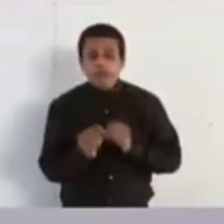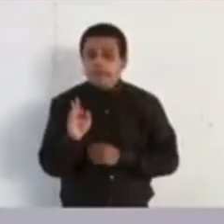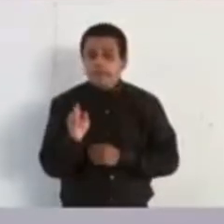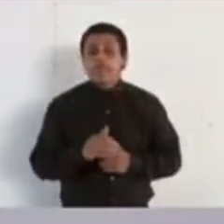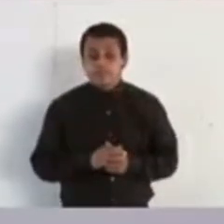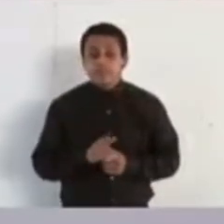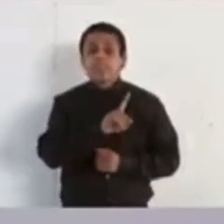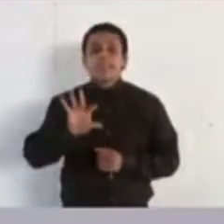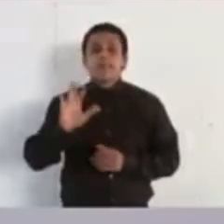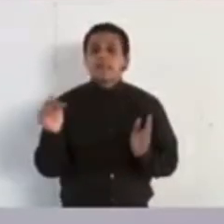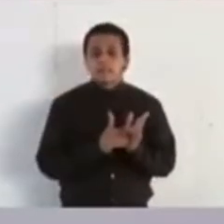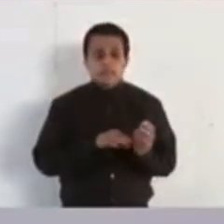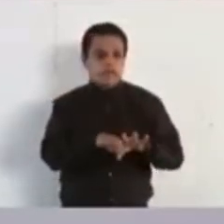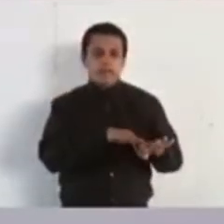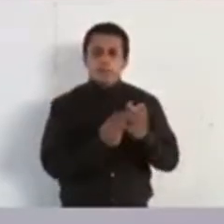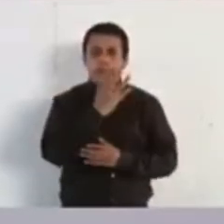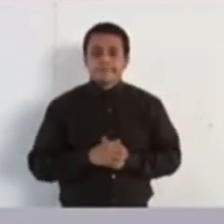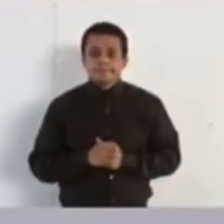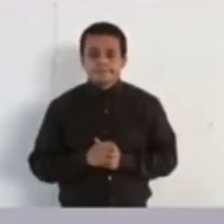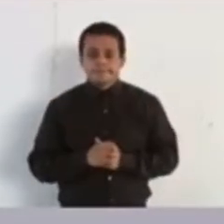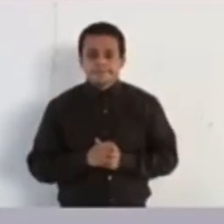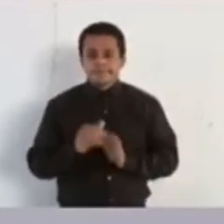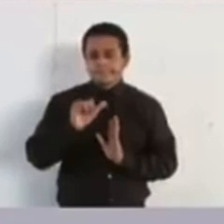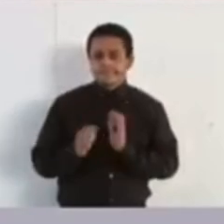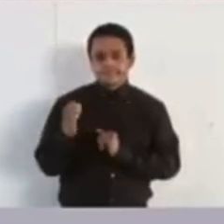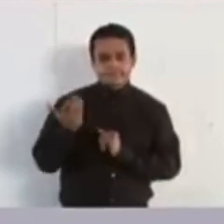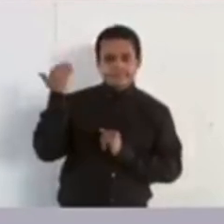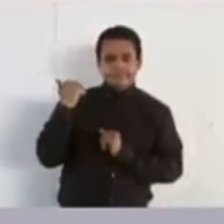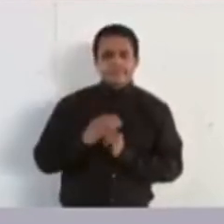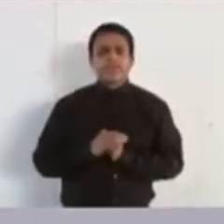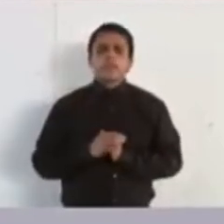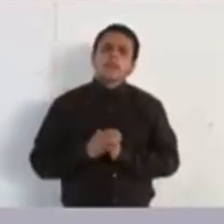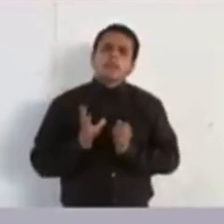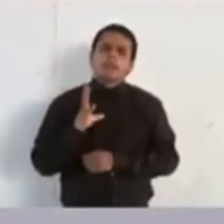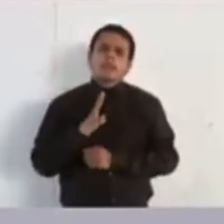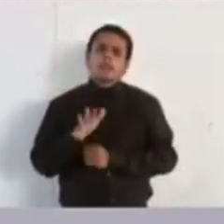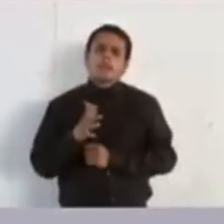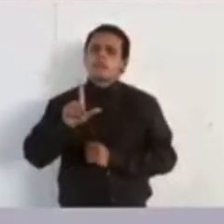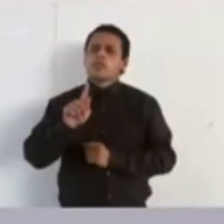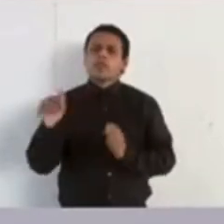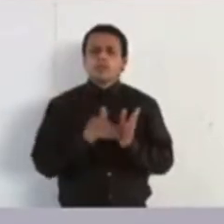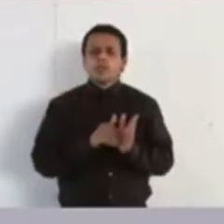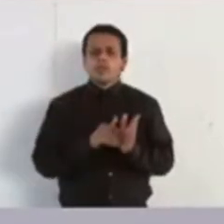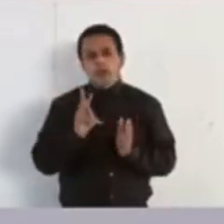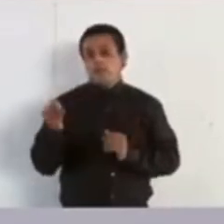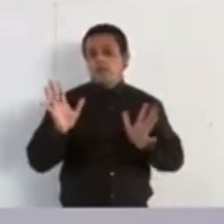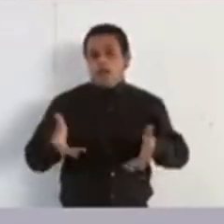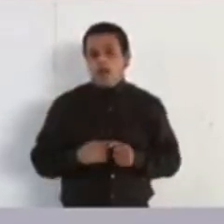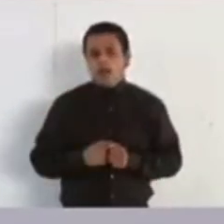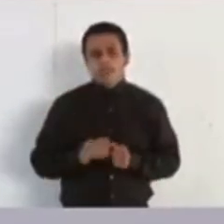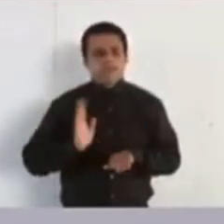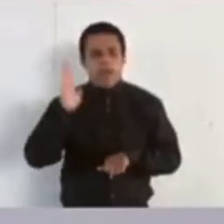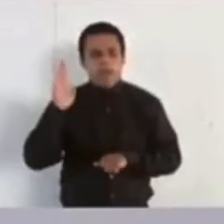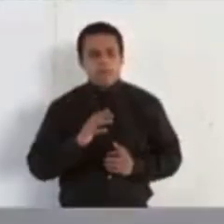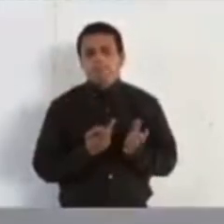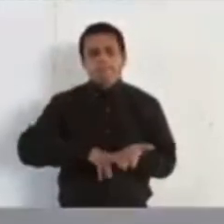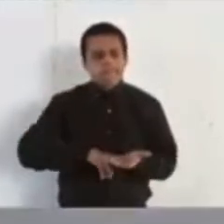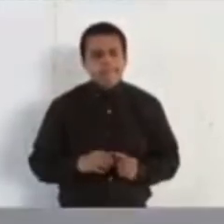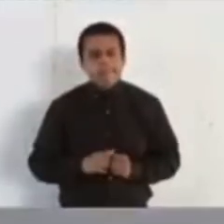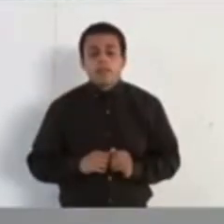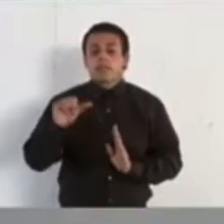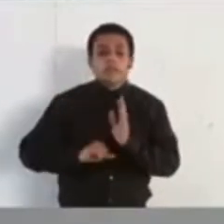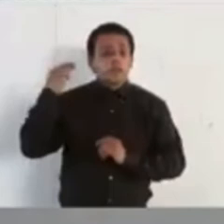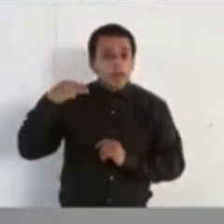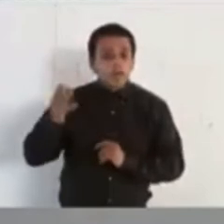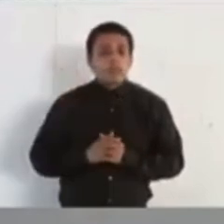febrero, 140 mil empleos. En enero recuperamos como 70 mil, pero febrero ya es mucho más. Y